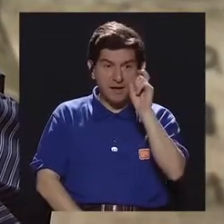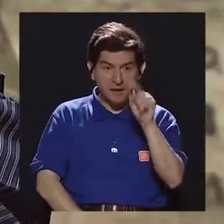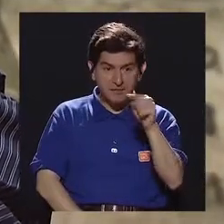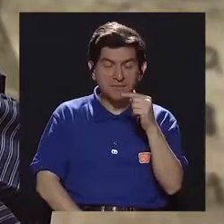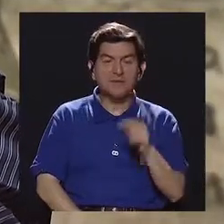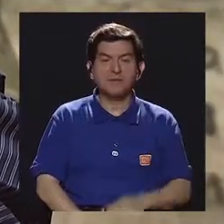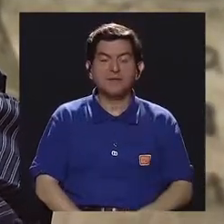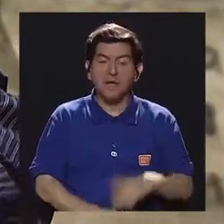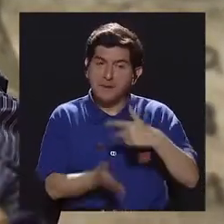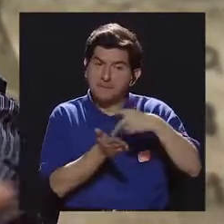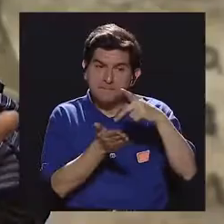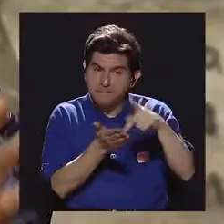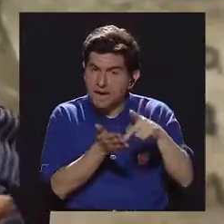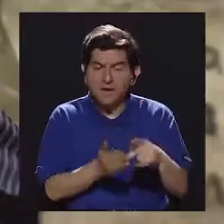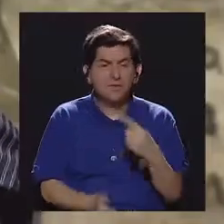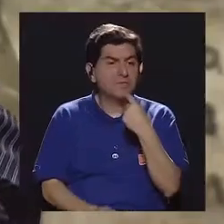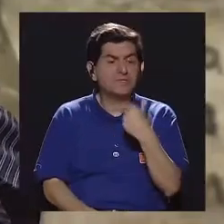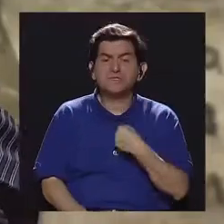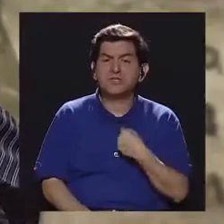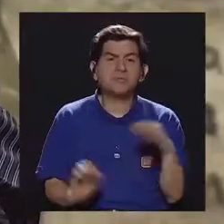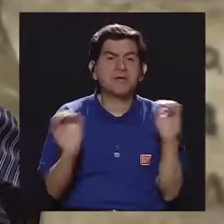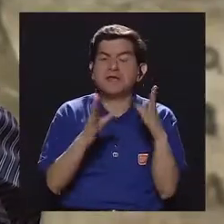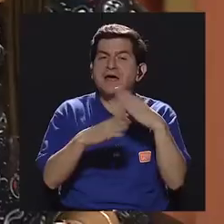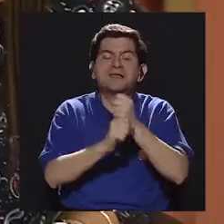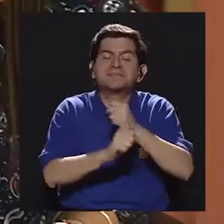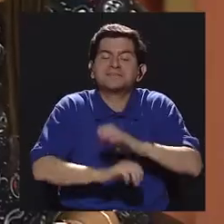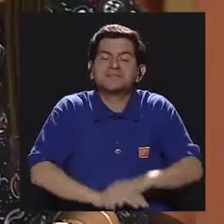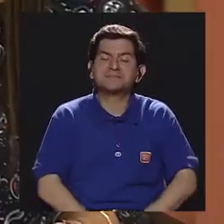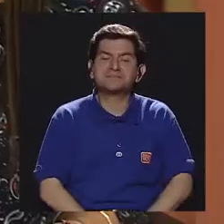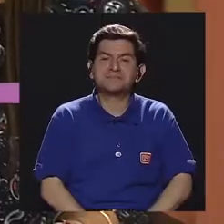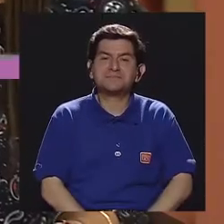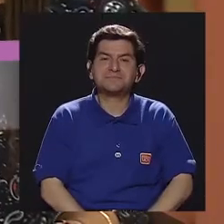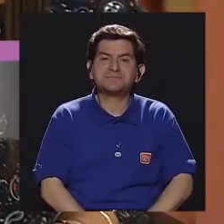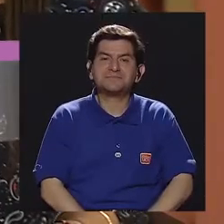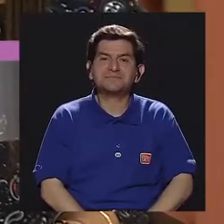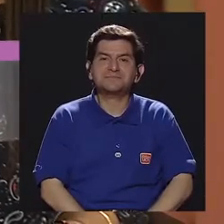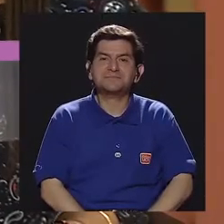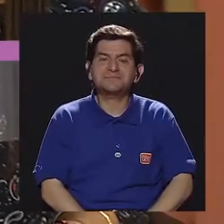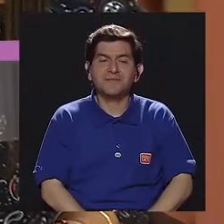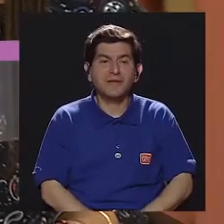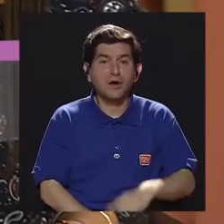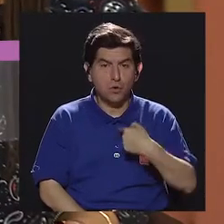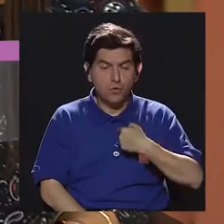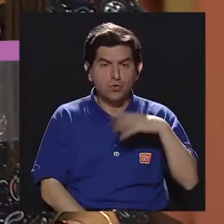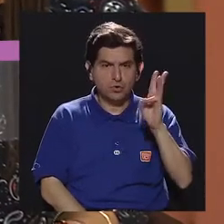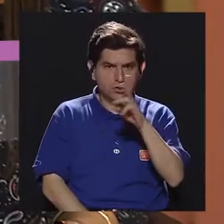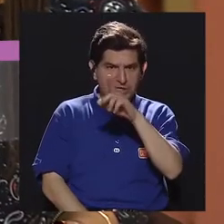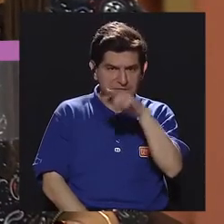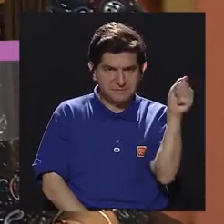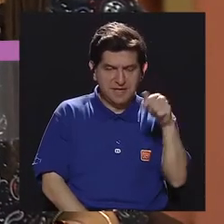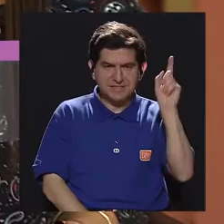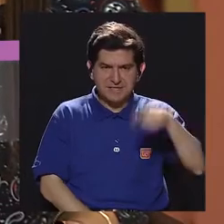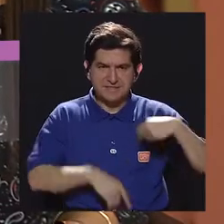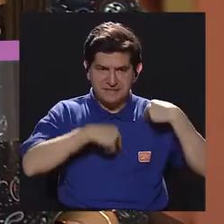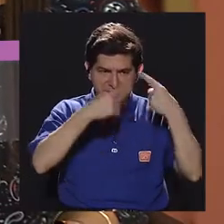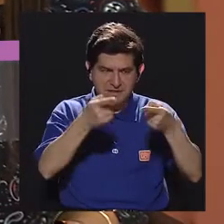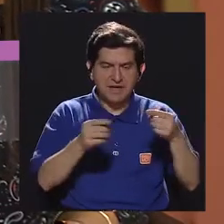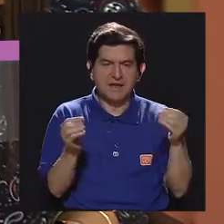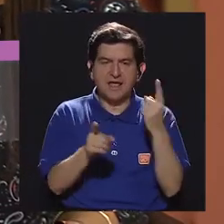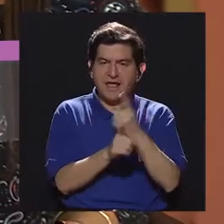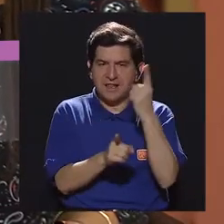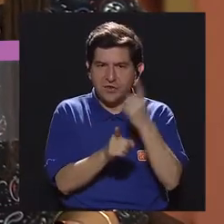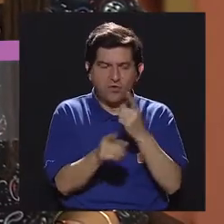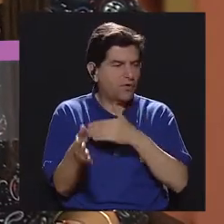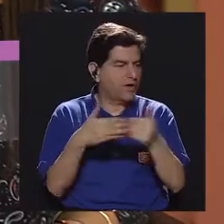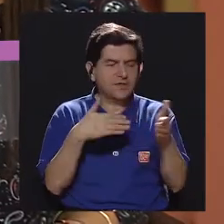consulta, ¿verdad? Y me diga, estás bien, no te tengo que hacer nada. ¿Okay? Uno debiera de ir cada 6 meses. Eso sería la forma